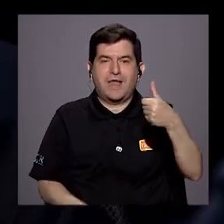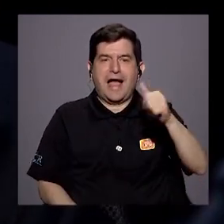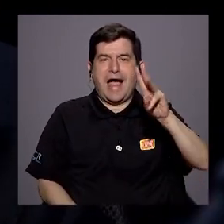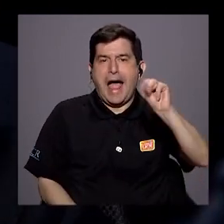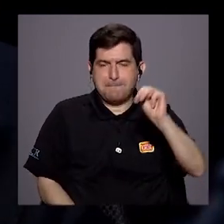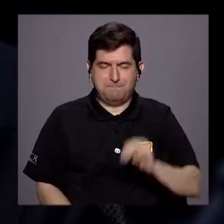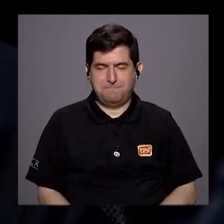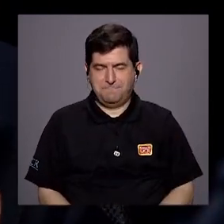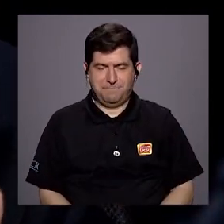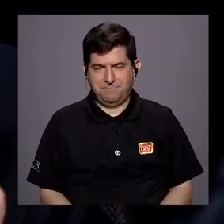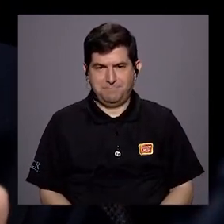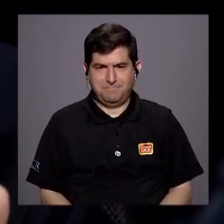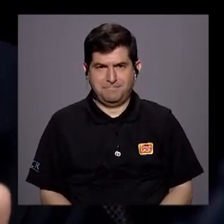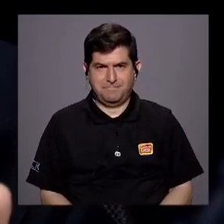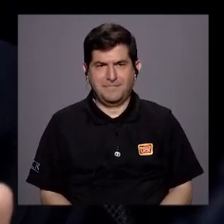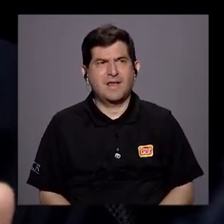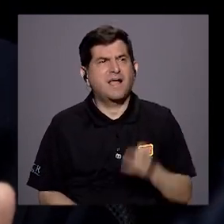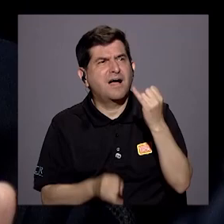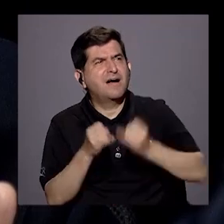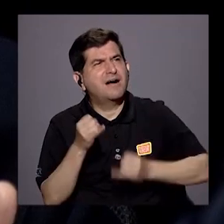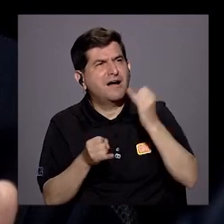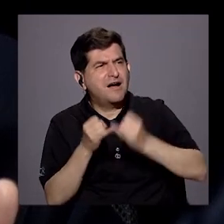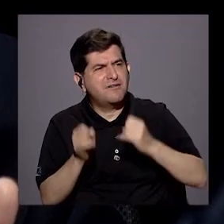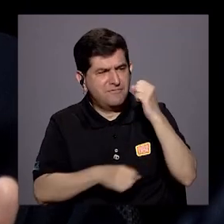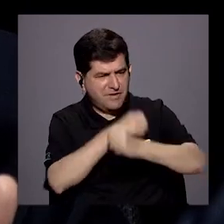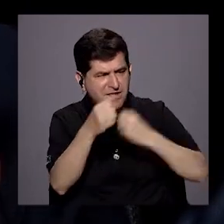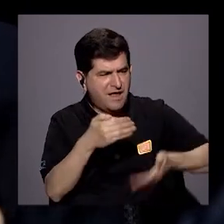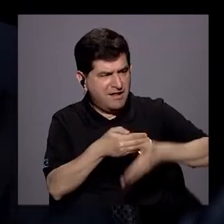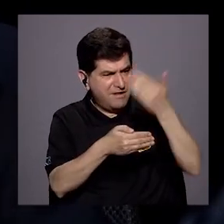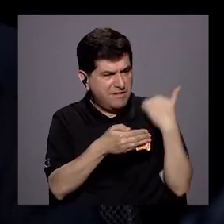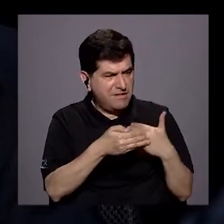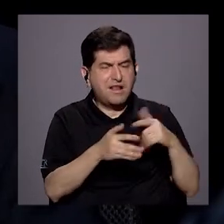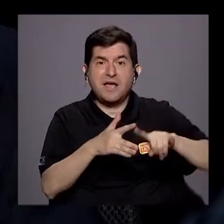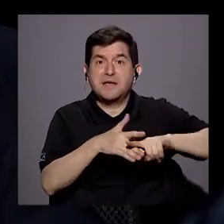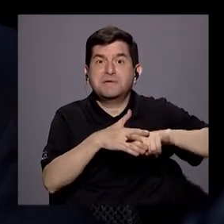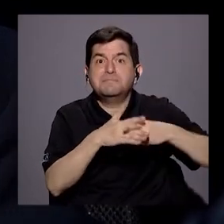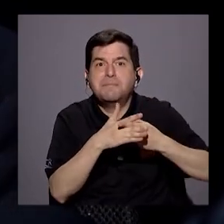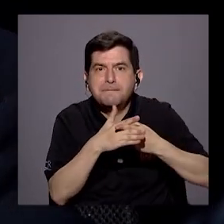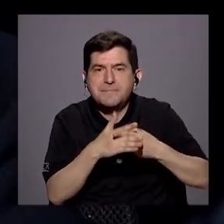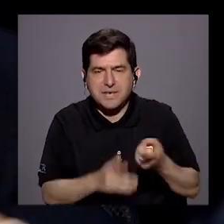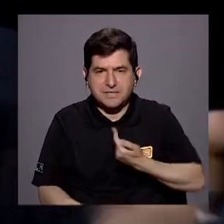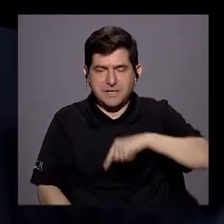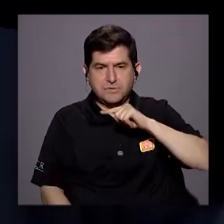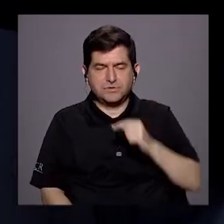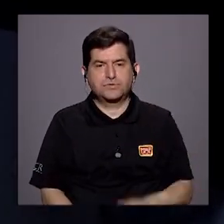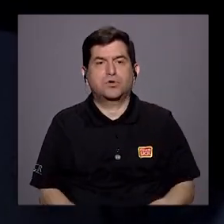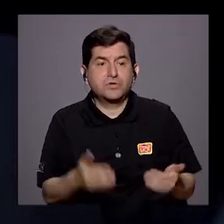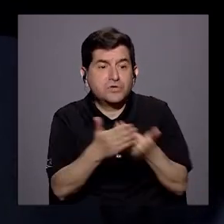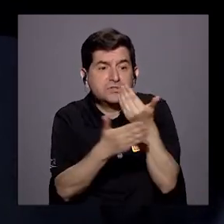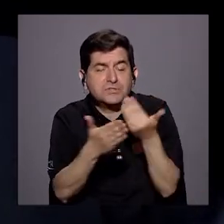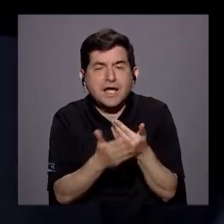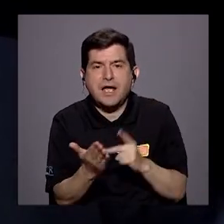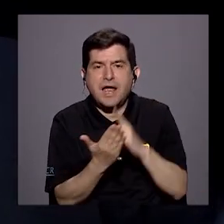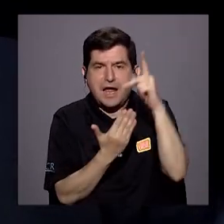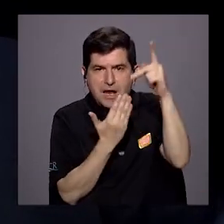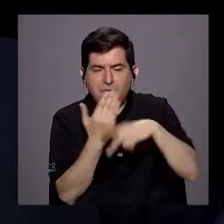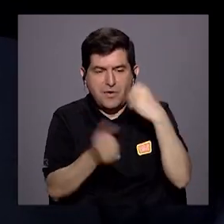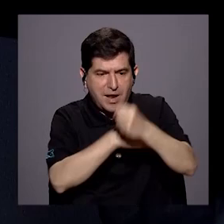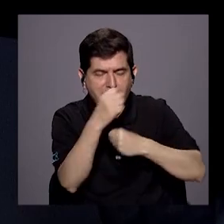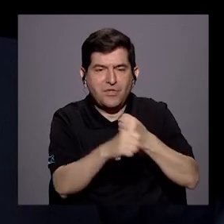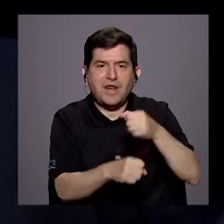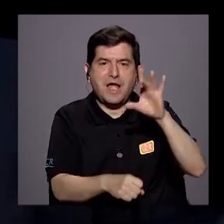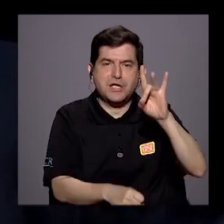apenas en finales del siglo pasado empezamos a poner al día lo que venía que era una programación del año